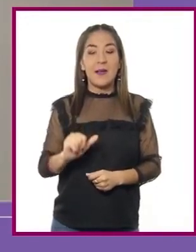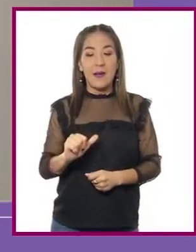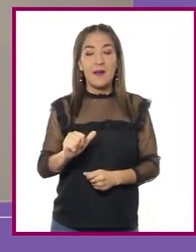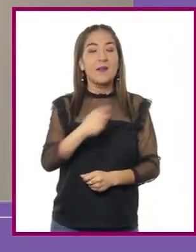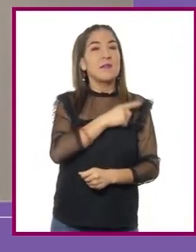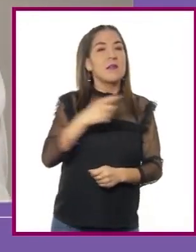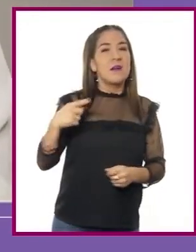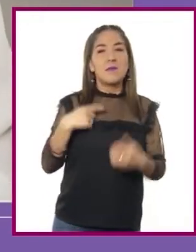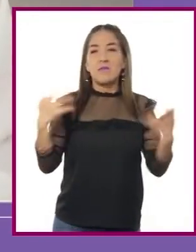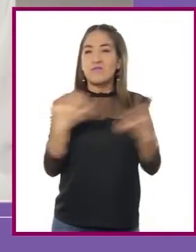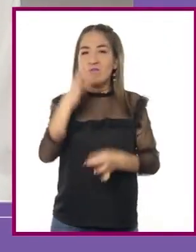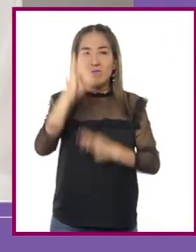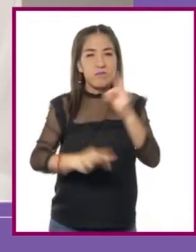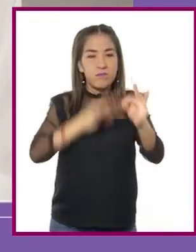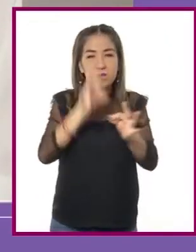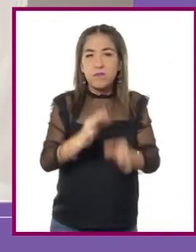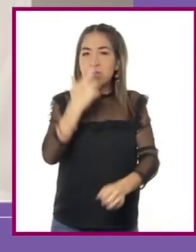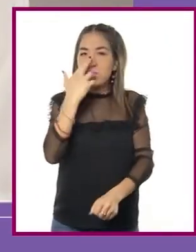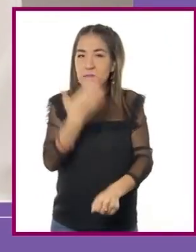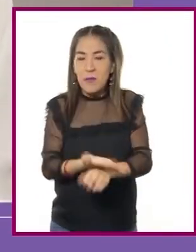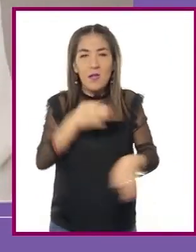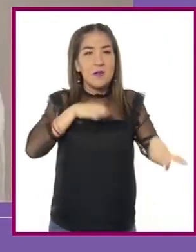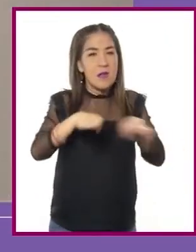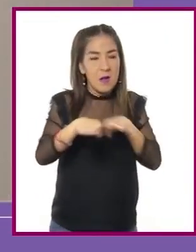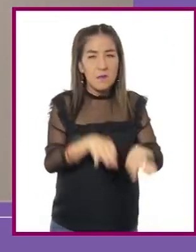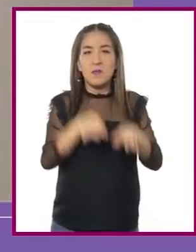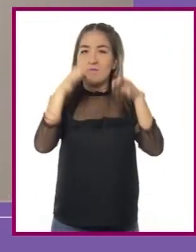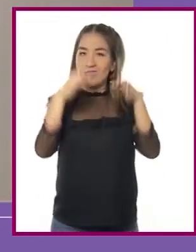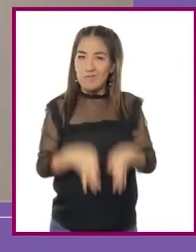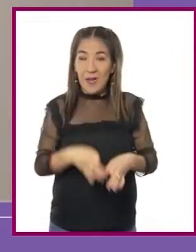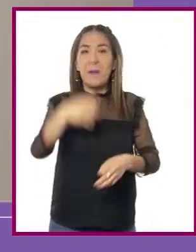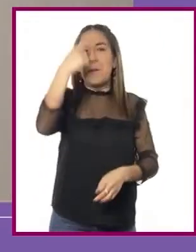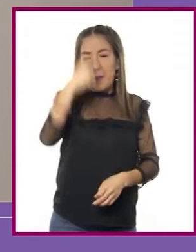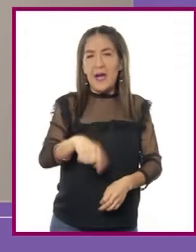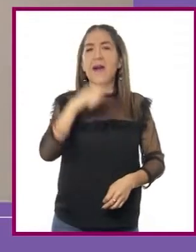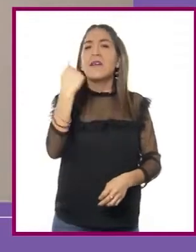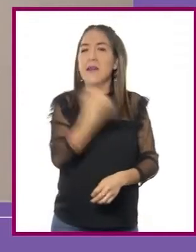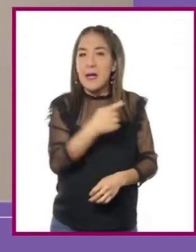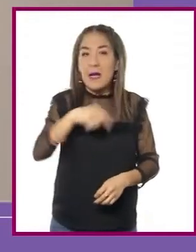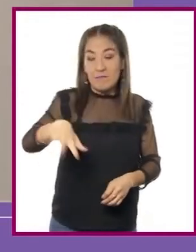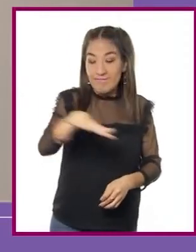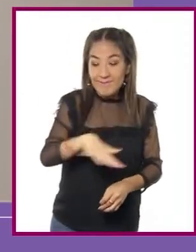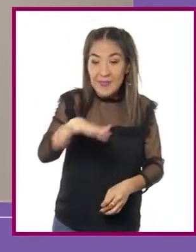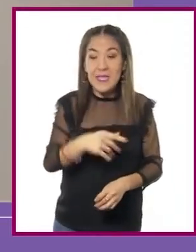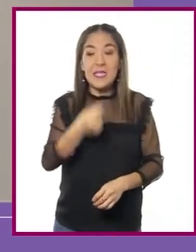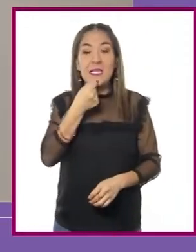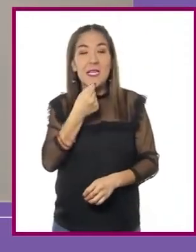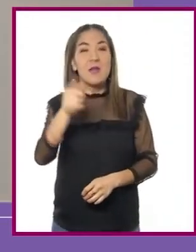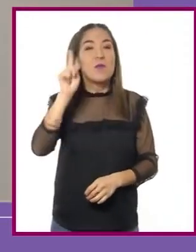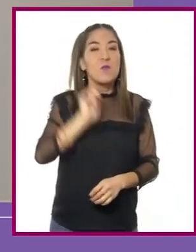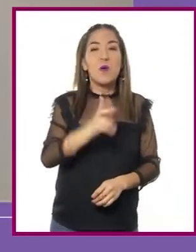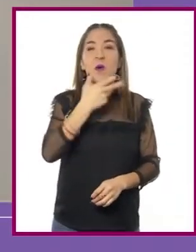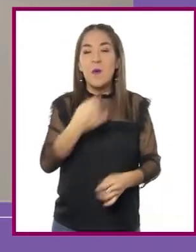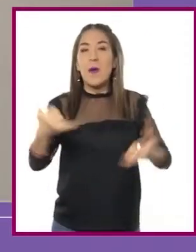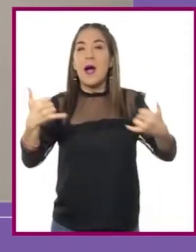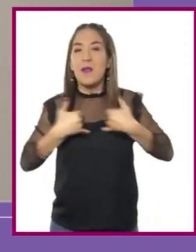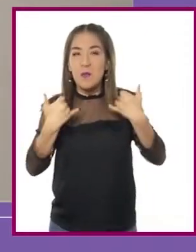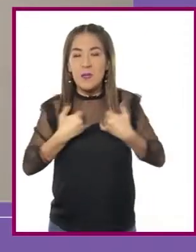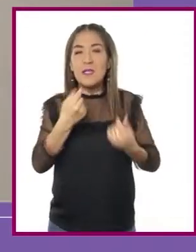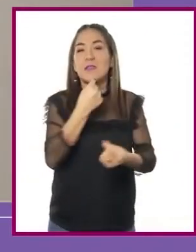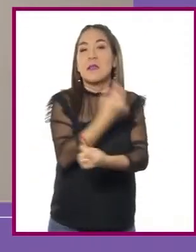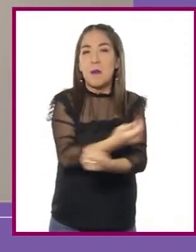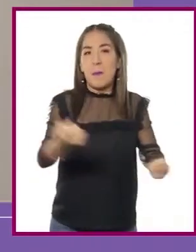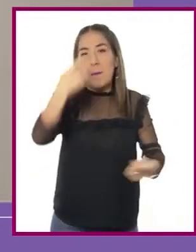nos comprometemos con la laicidad. Contribuimos a que niñas, niños y adolescentes ejerzan su derecho